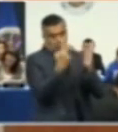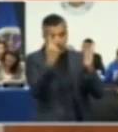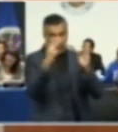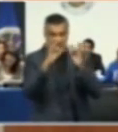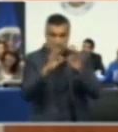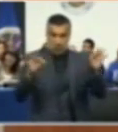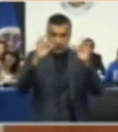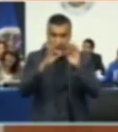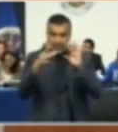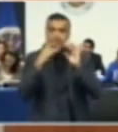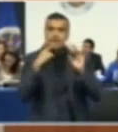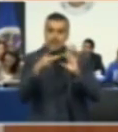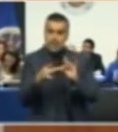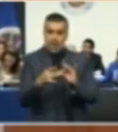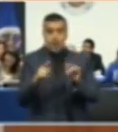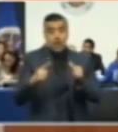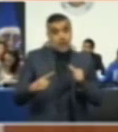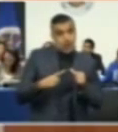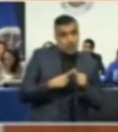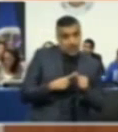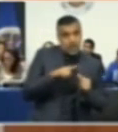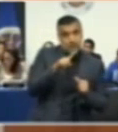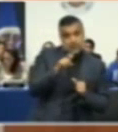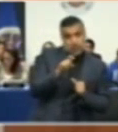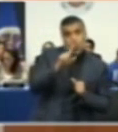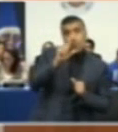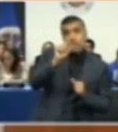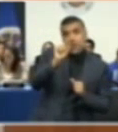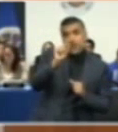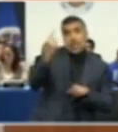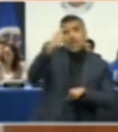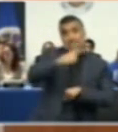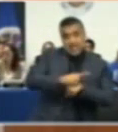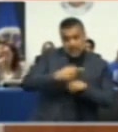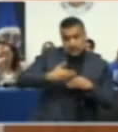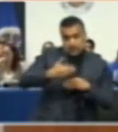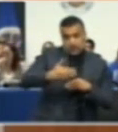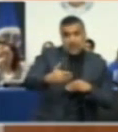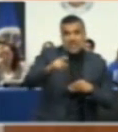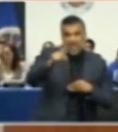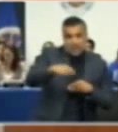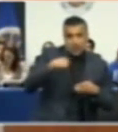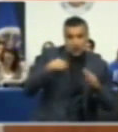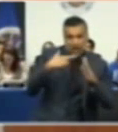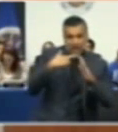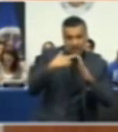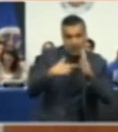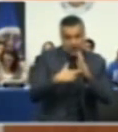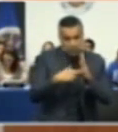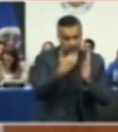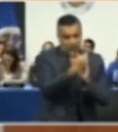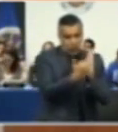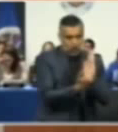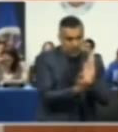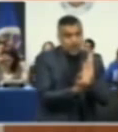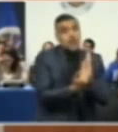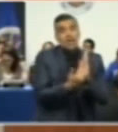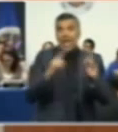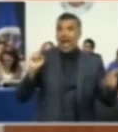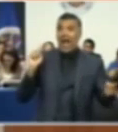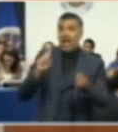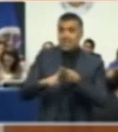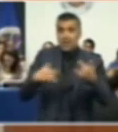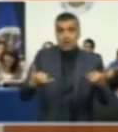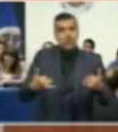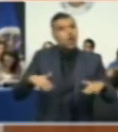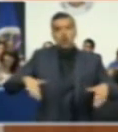señalar. La primera es que en un plazo de 120 días debía haber un reglamento de la norma, cosa que hasta la fecha no